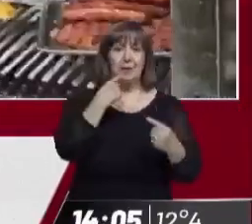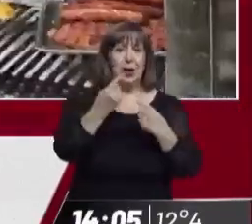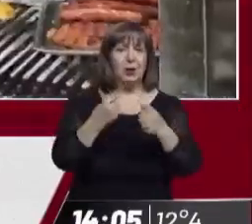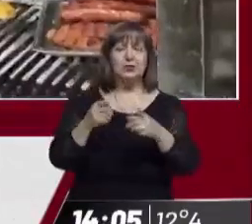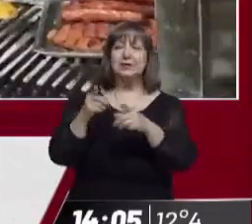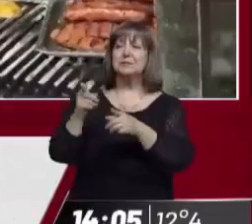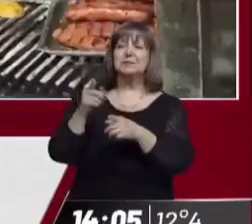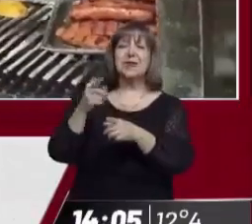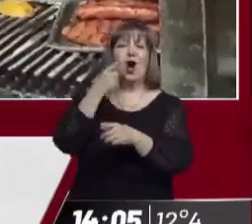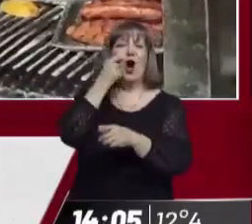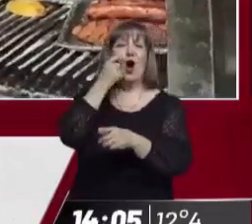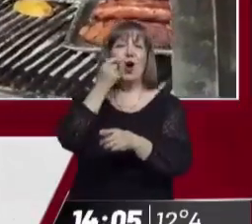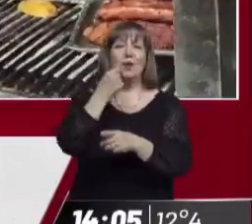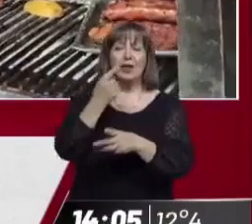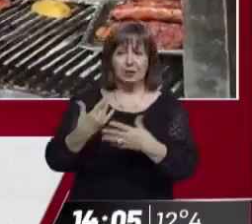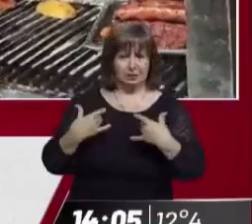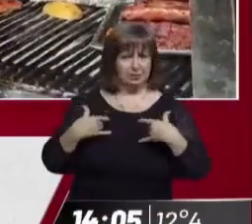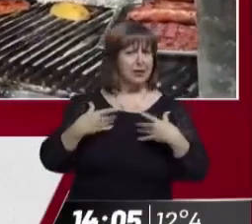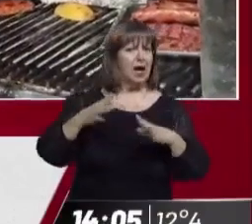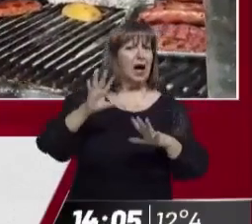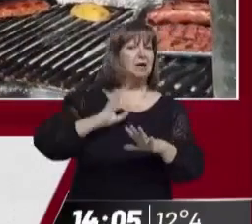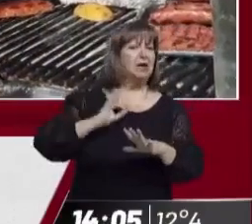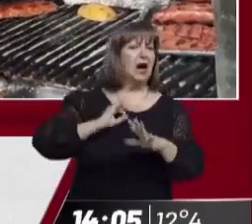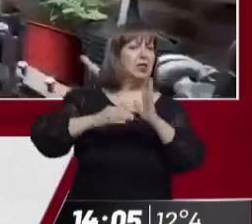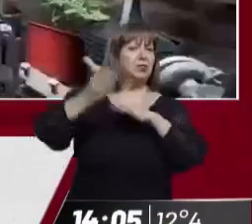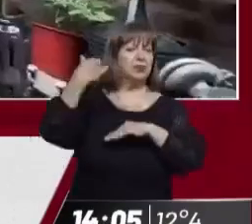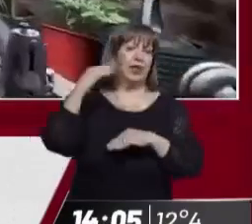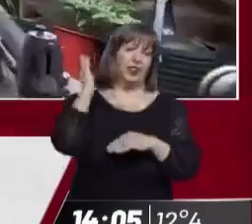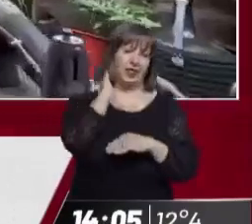un lugar que está hace 16 años.